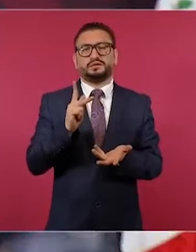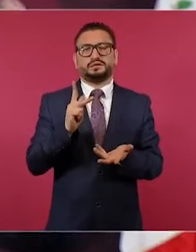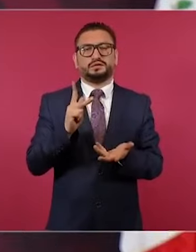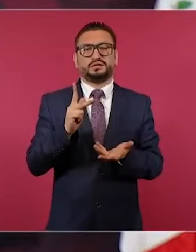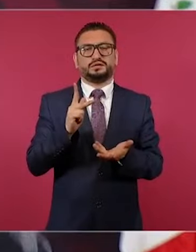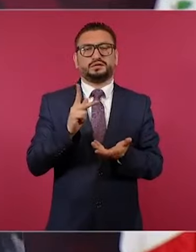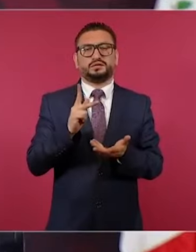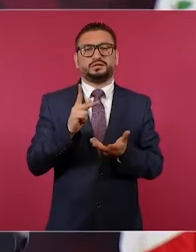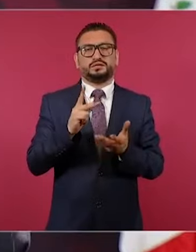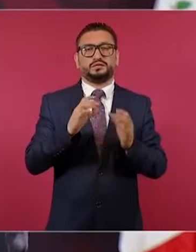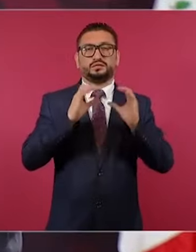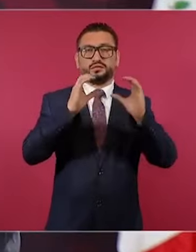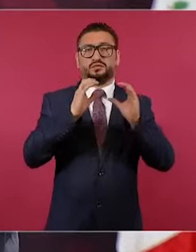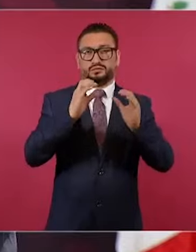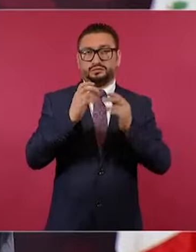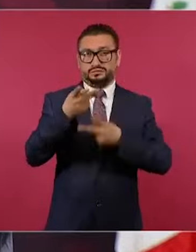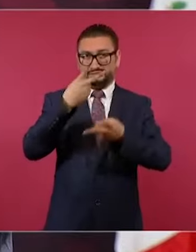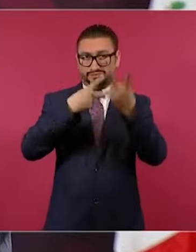no estando ahí.